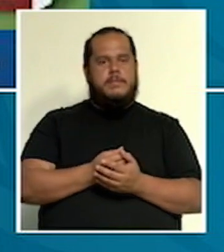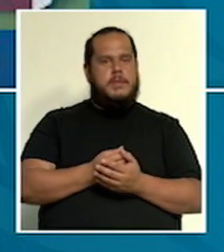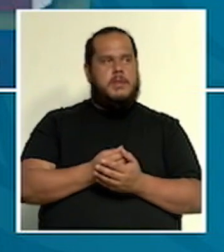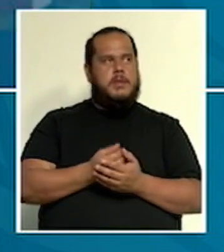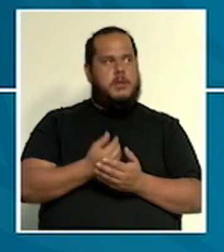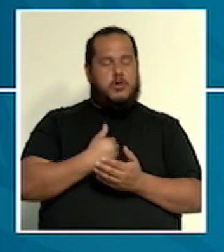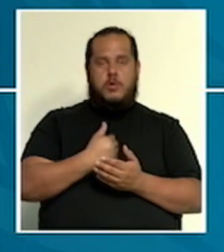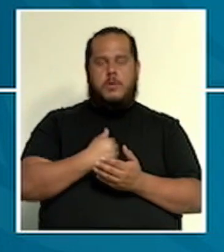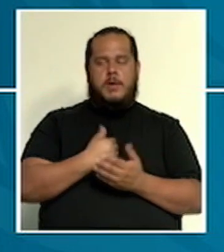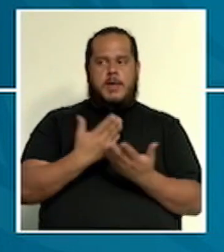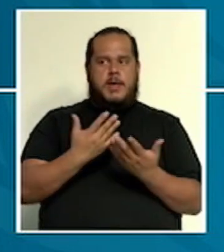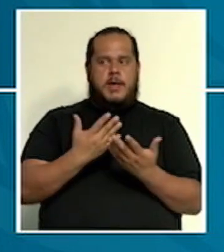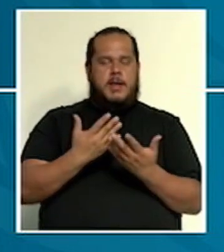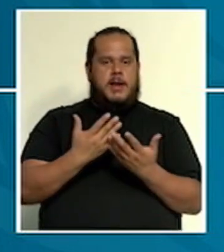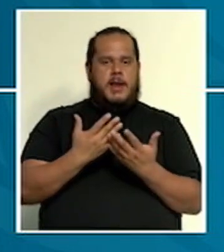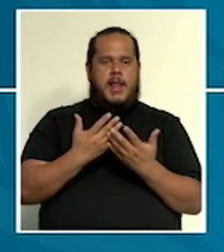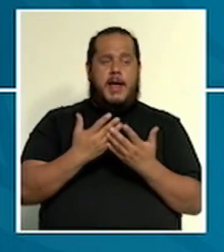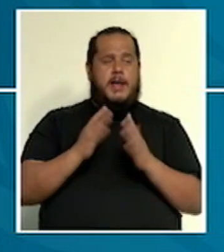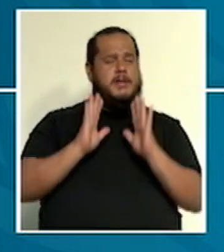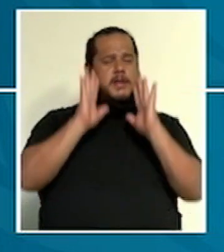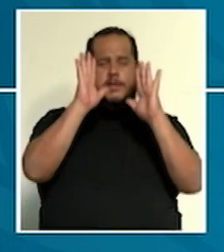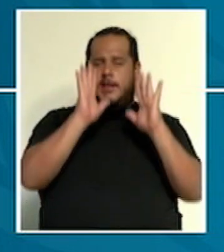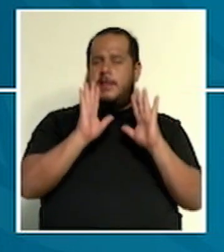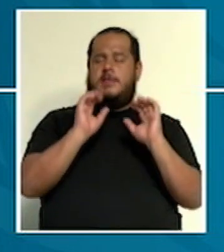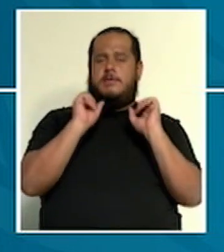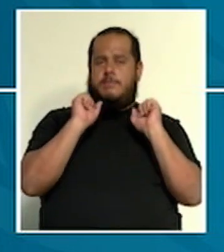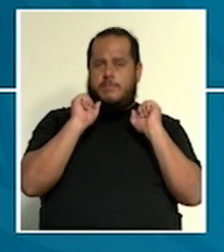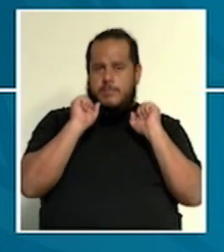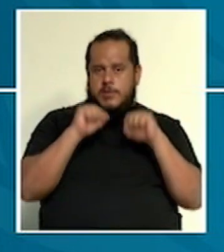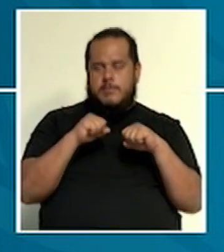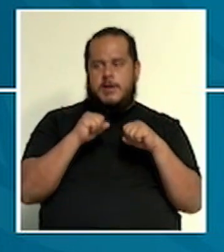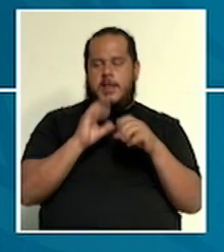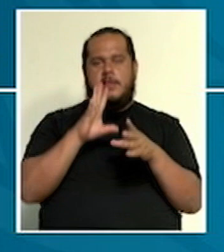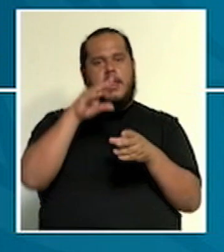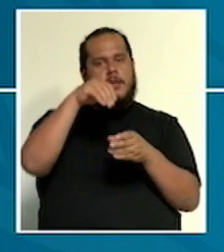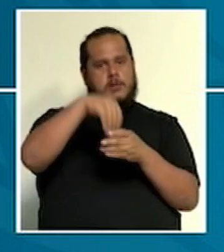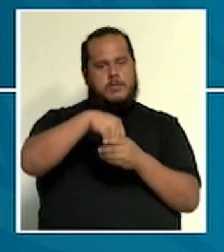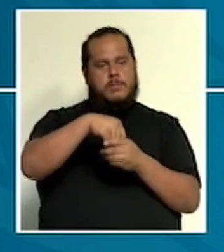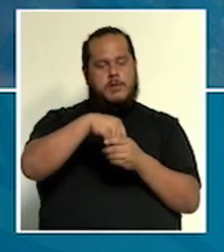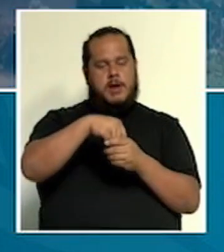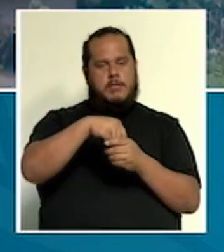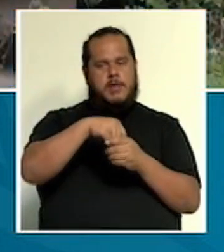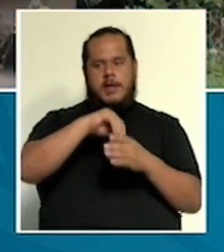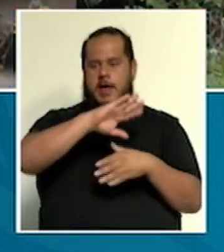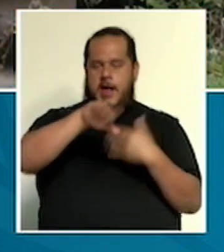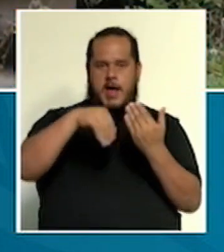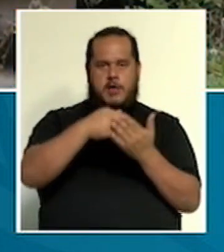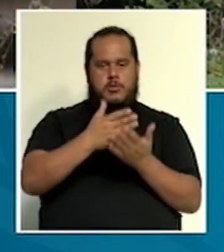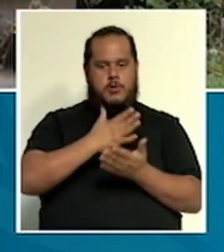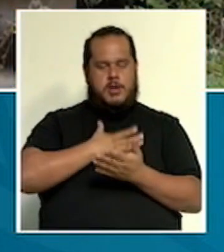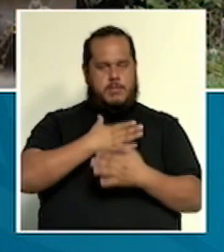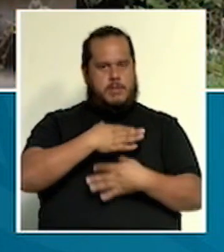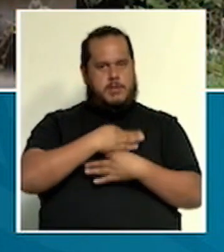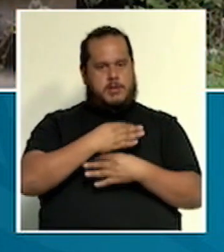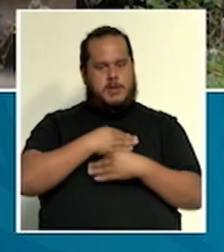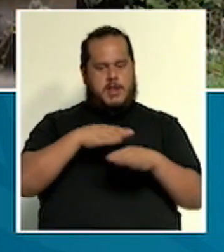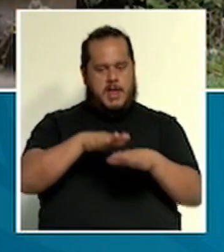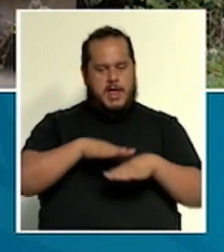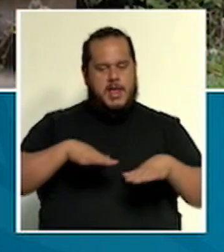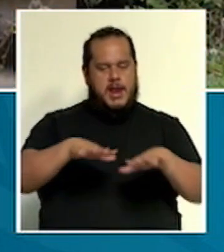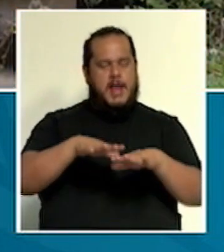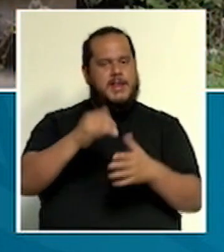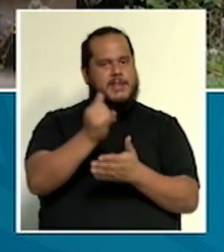la esplendorosa posibilidad de incorporarme a todo lo que me interesaba en el campo del